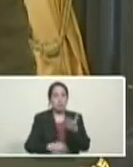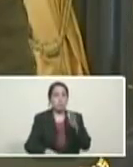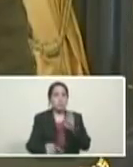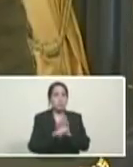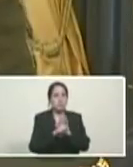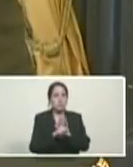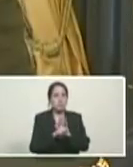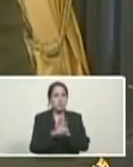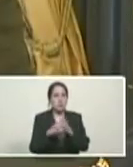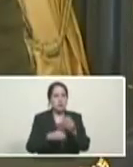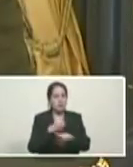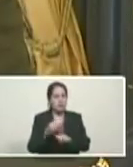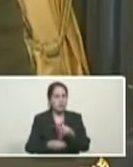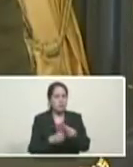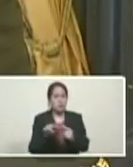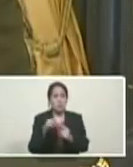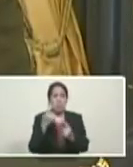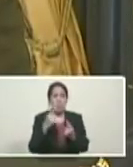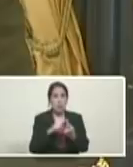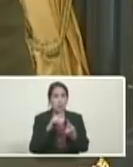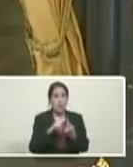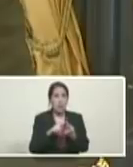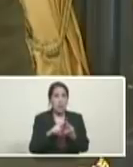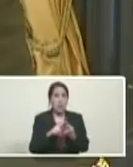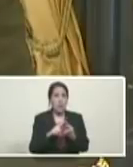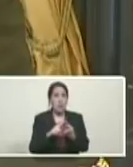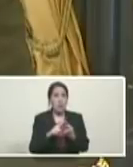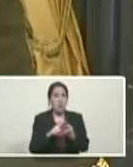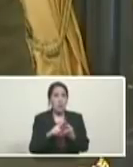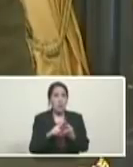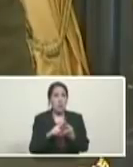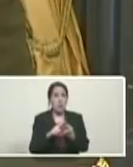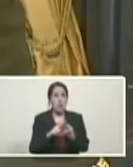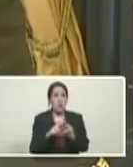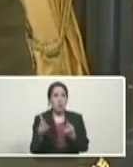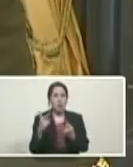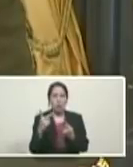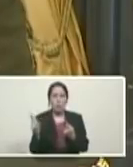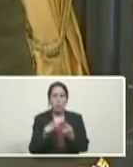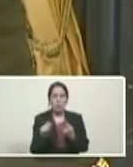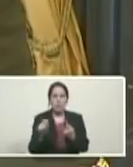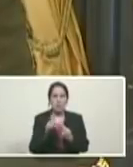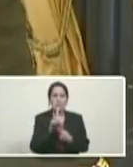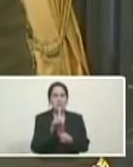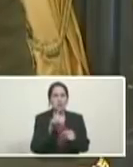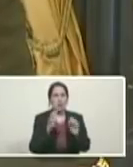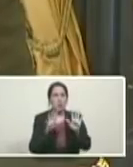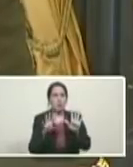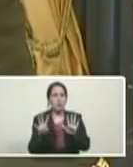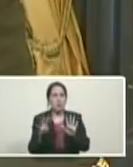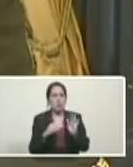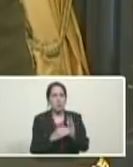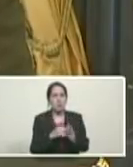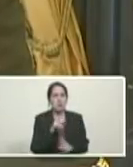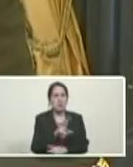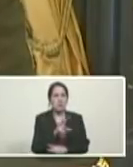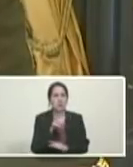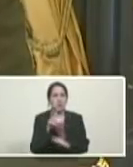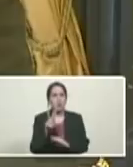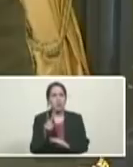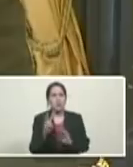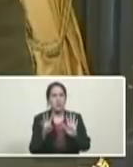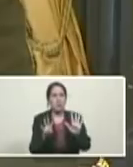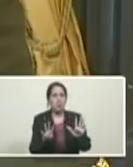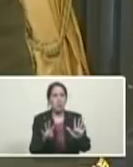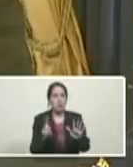generados durante el primer bimestre del año 2019 129 mil 329 millones